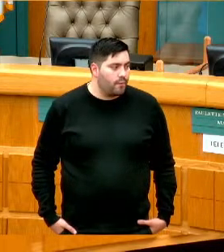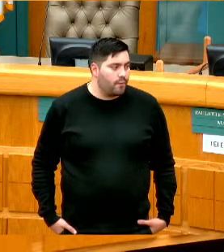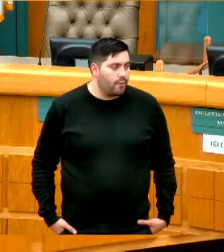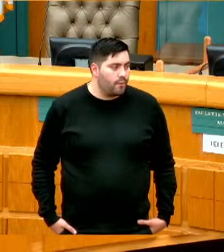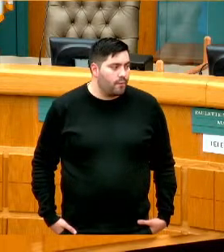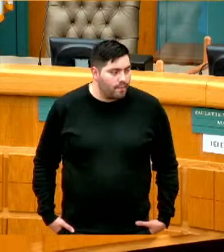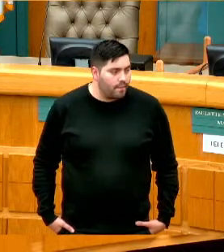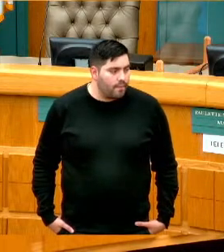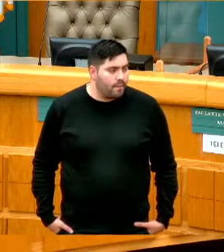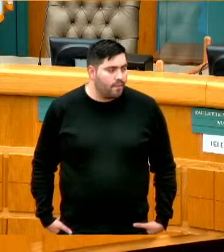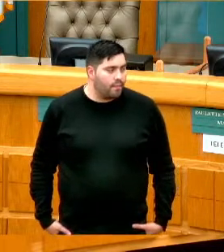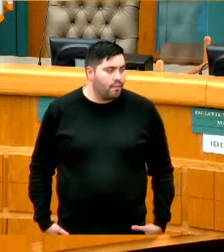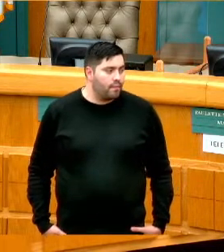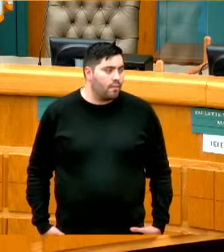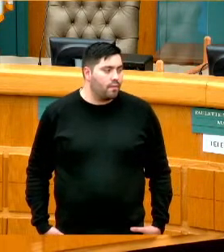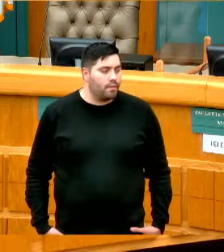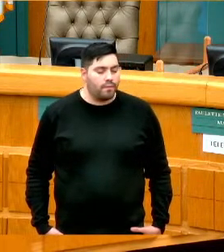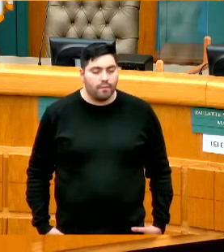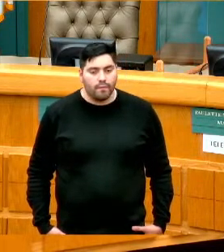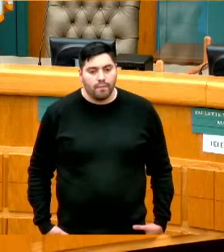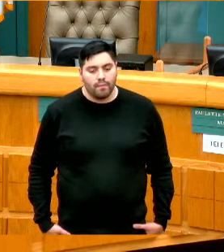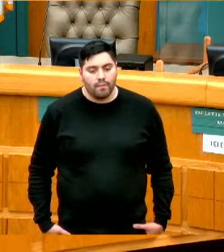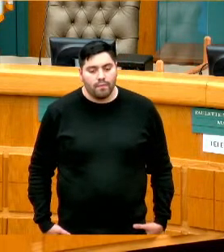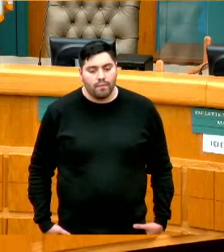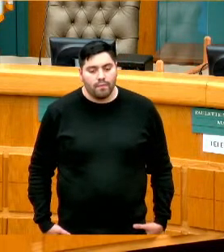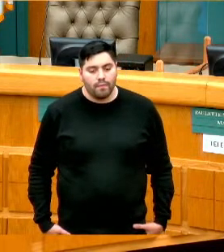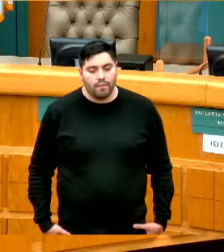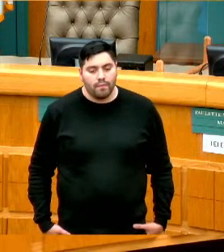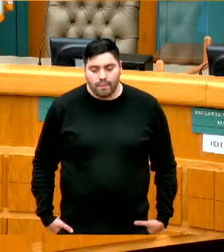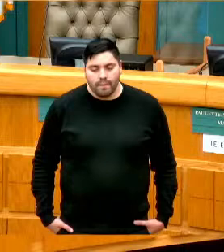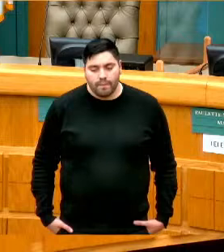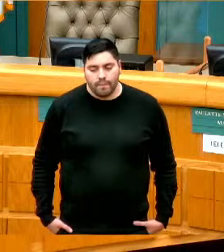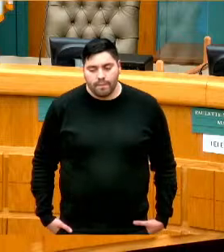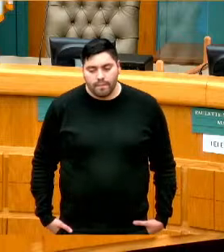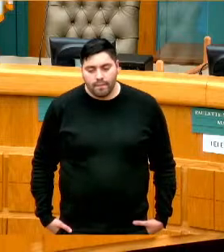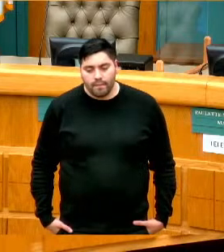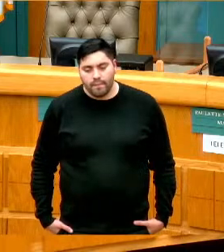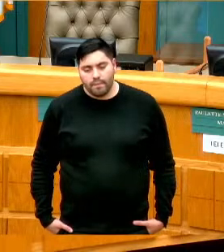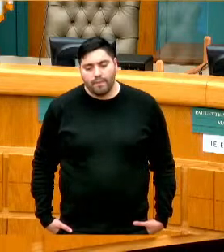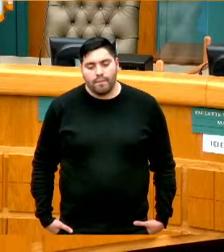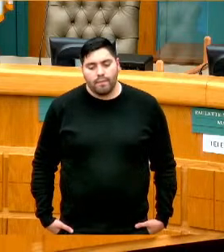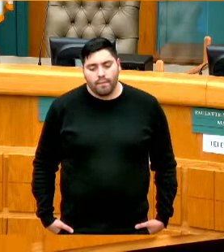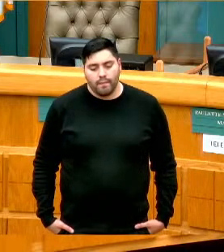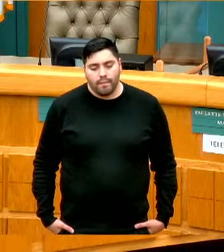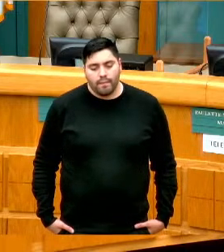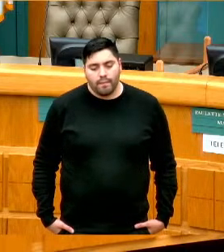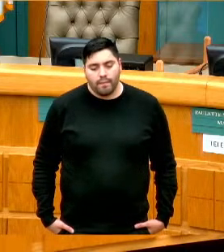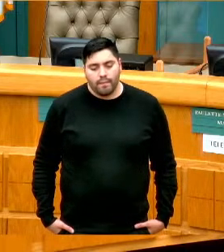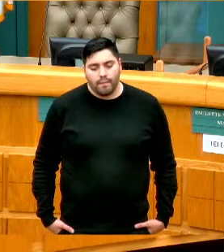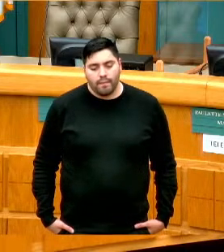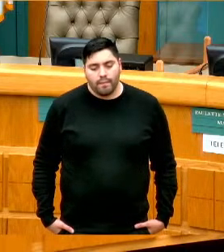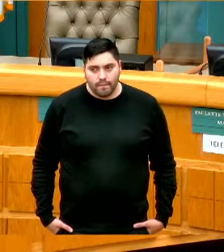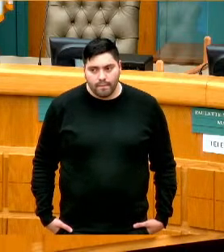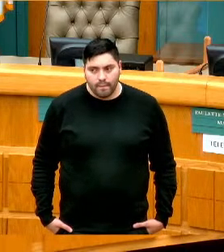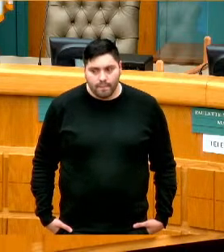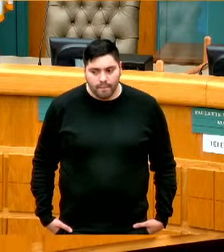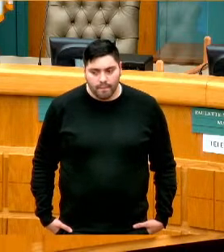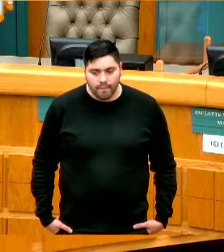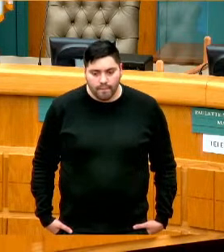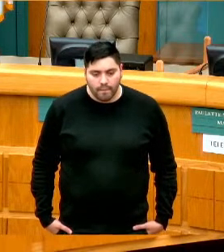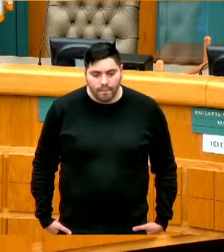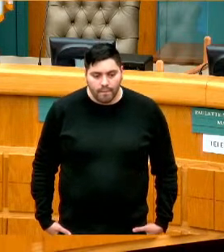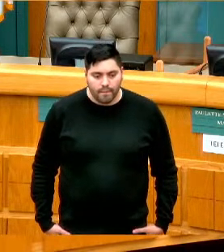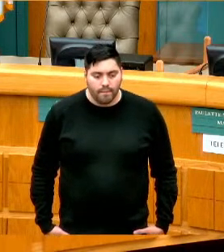con las dos dosis requeridas. Esta cifra aún no es suficiente, por lo que le pedimos no bajar la guardia. El Departamento de